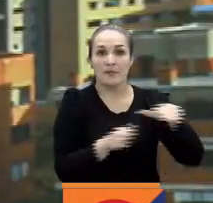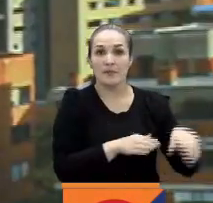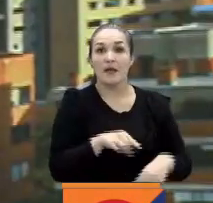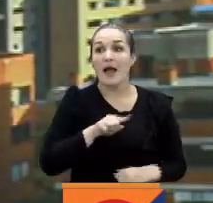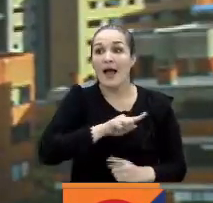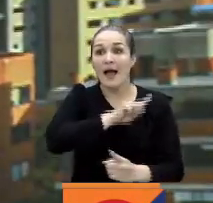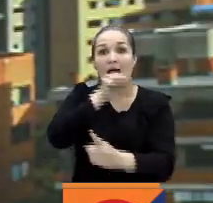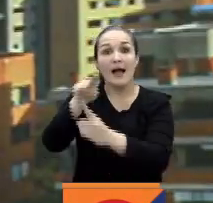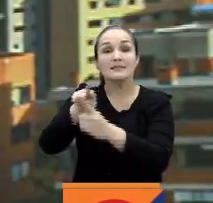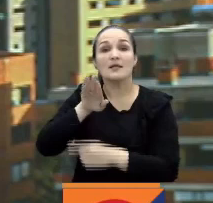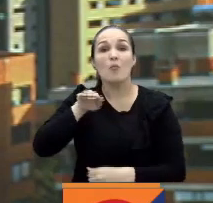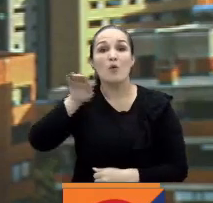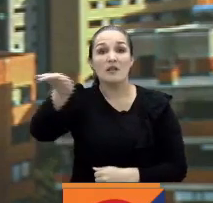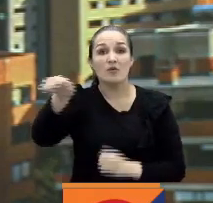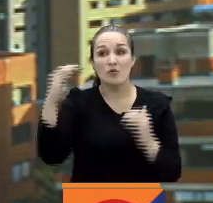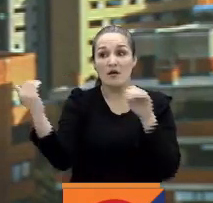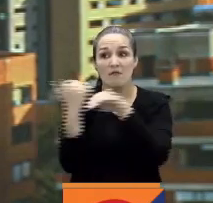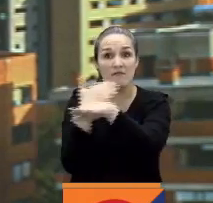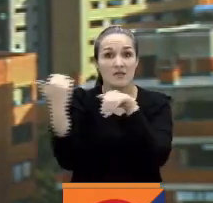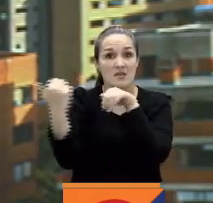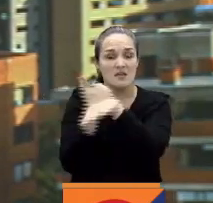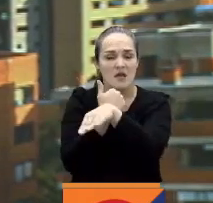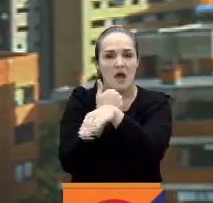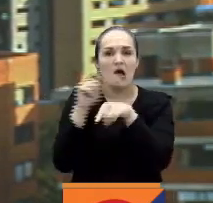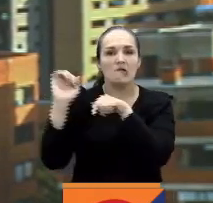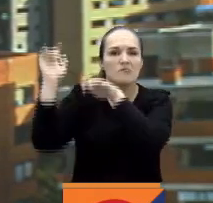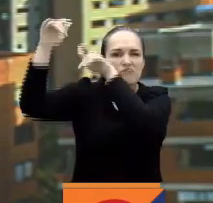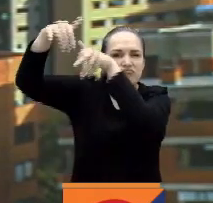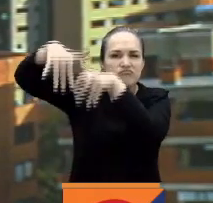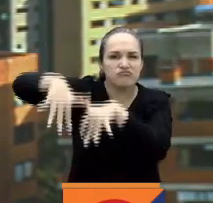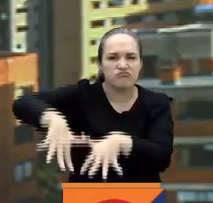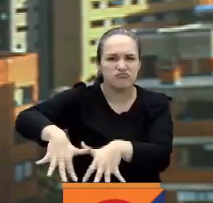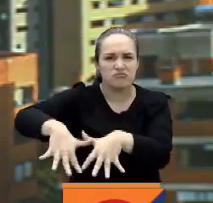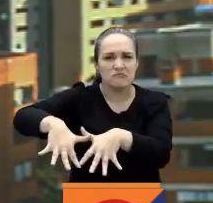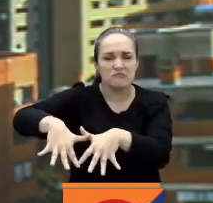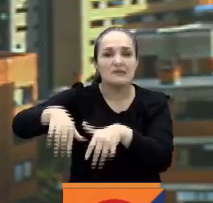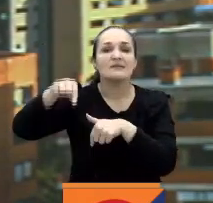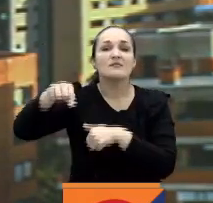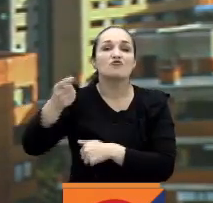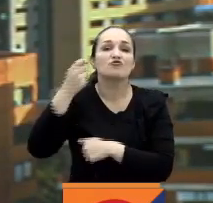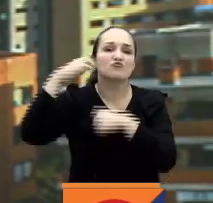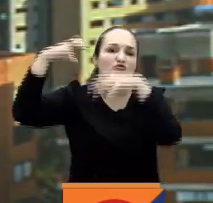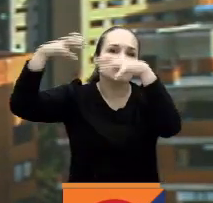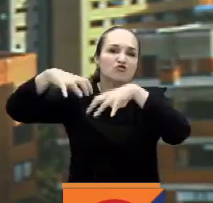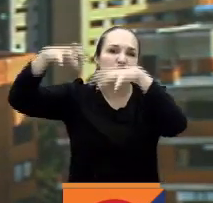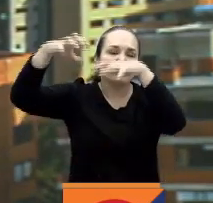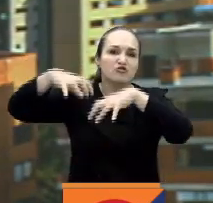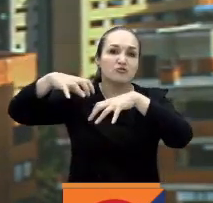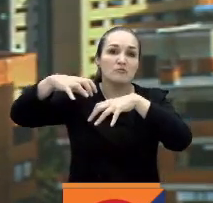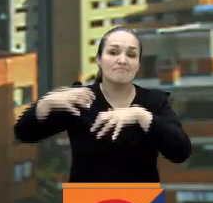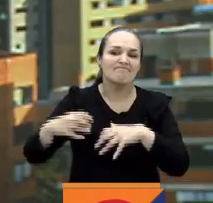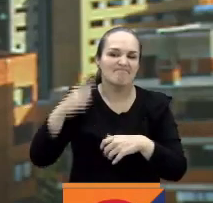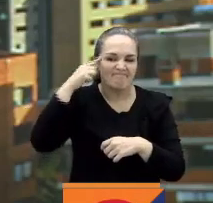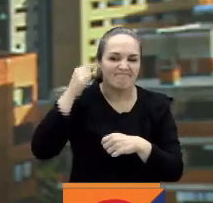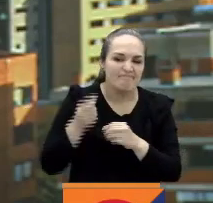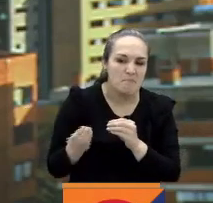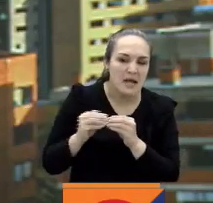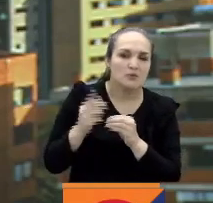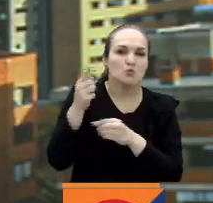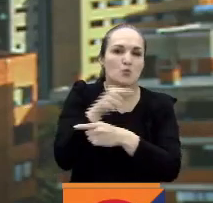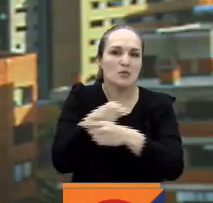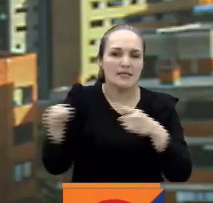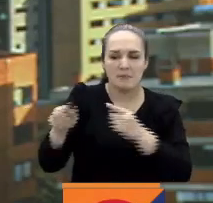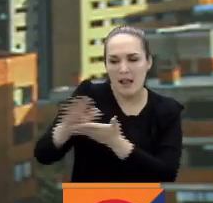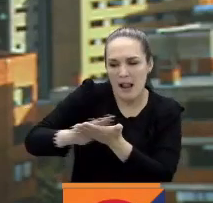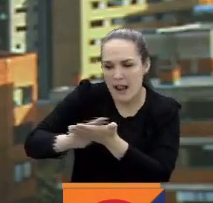con paso intermitente debido a los derrumbes provocados por las lluvias de los últimos días. Al menos una semana más durarán las labores de remoción